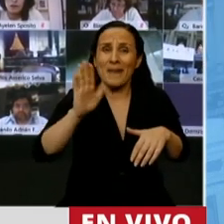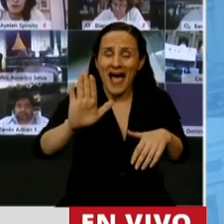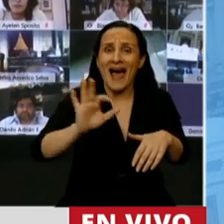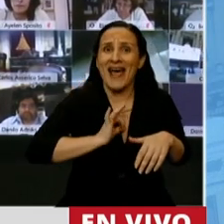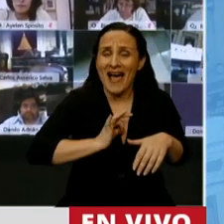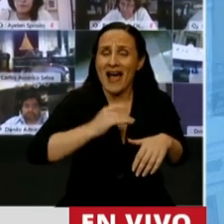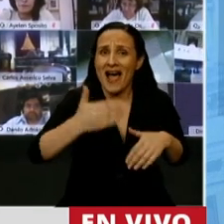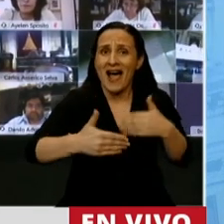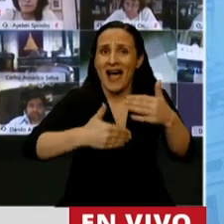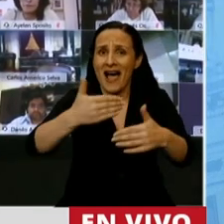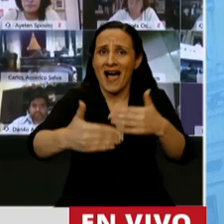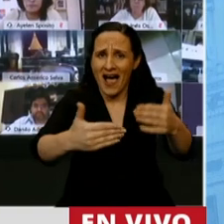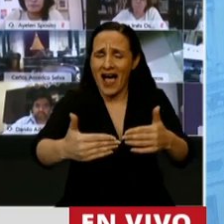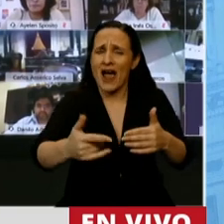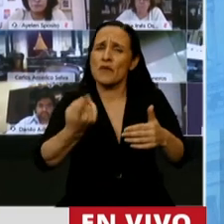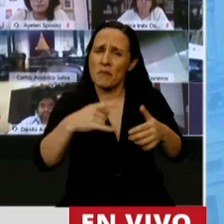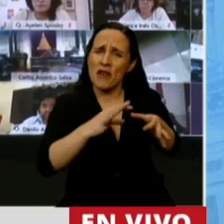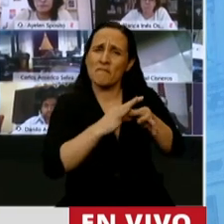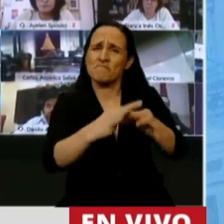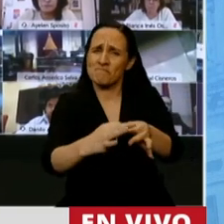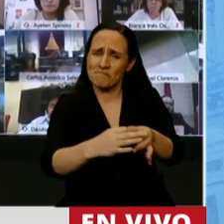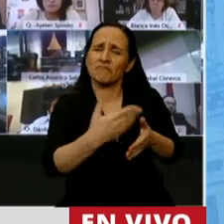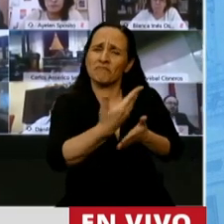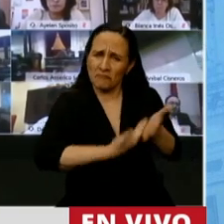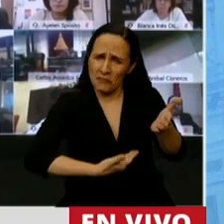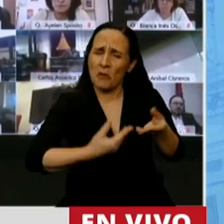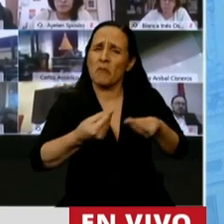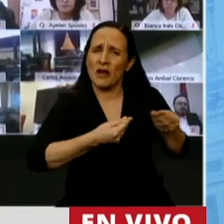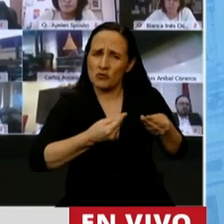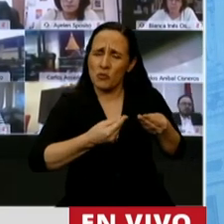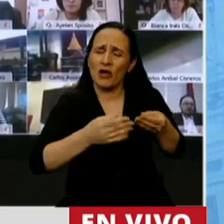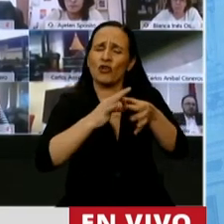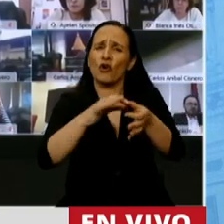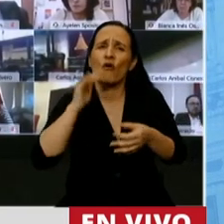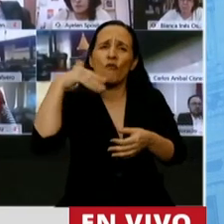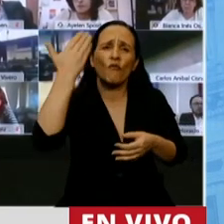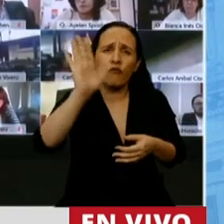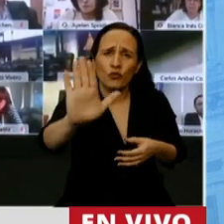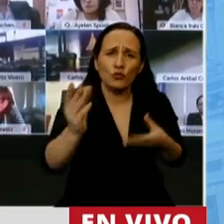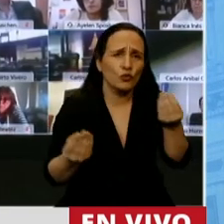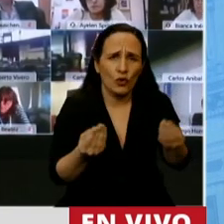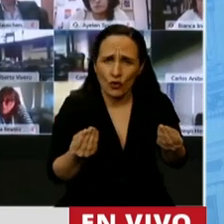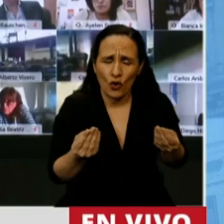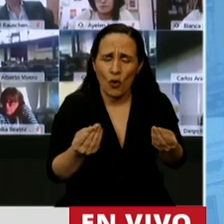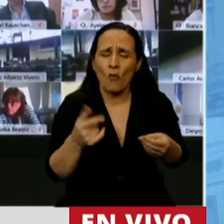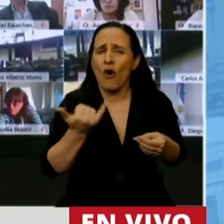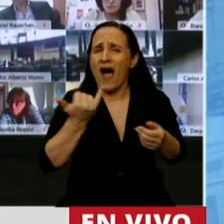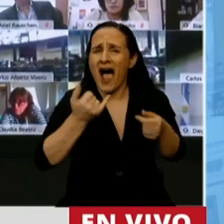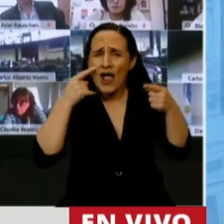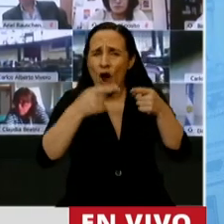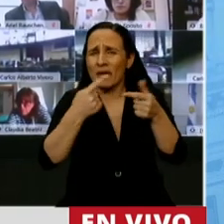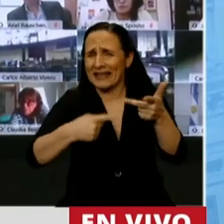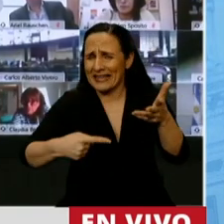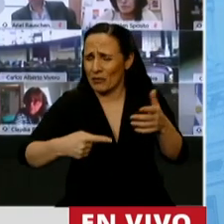próximos años, da certeza y coherencia a un presupuesto que expresa expectativas a futuro. Rescato especialmente objetivos